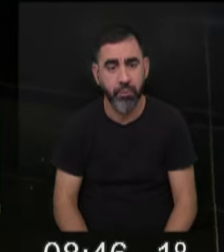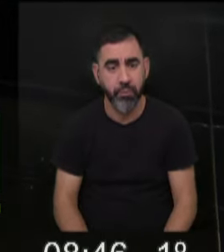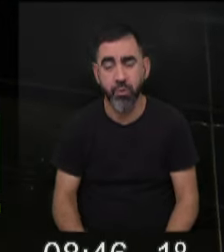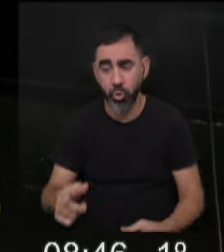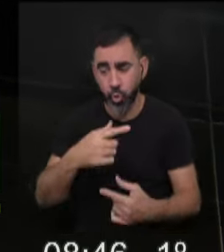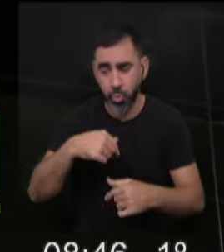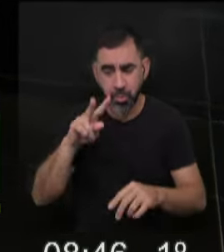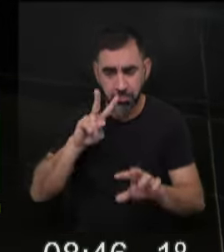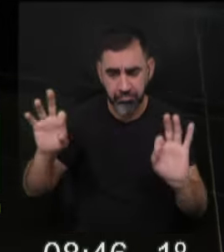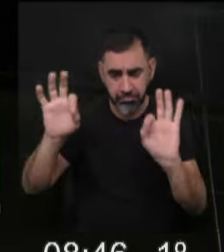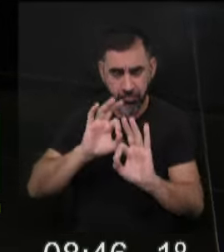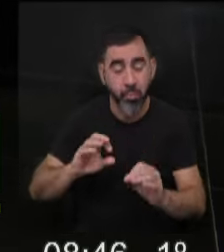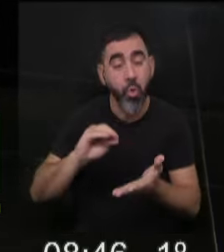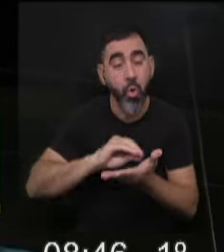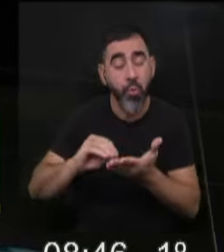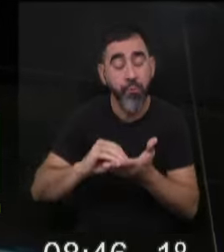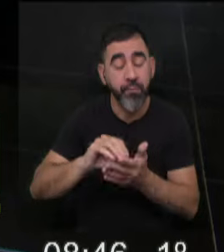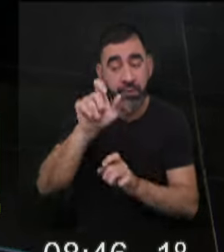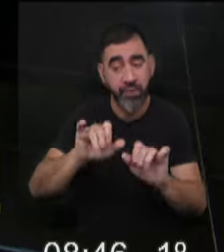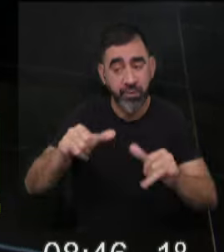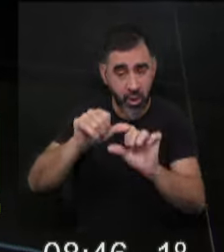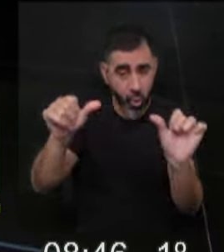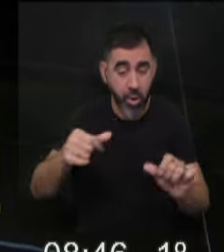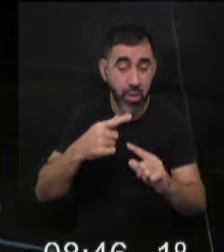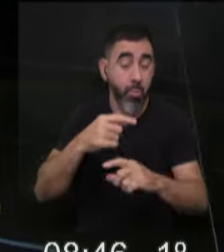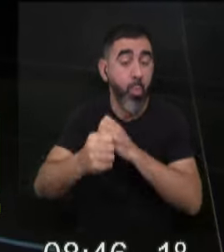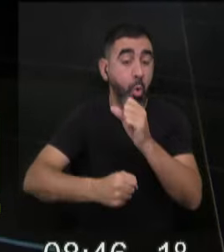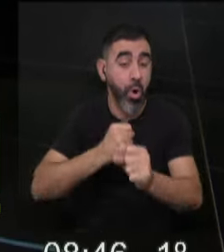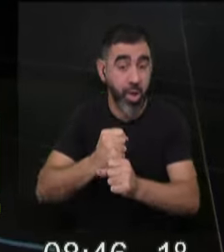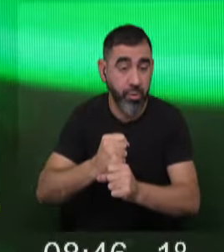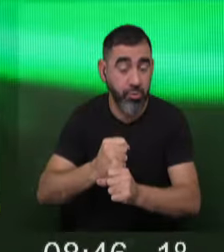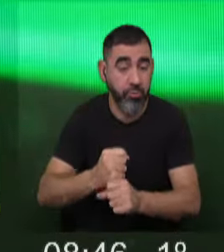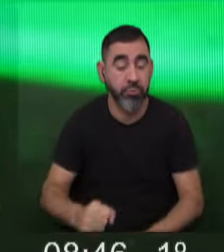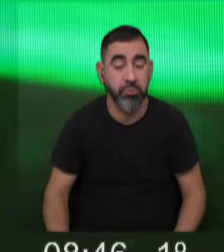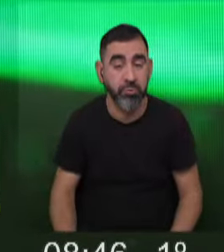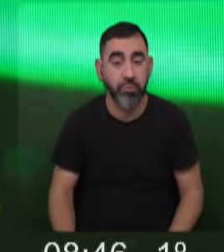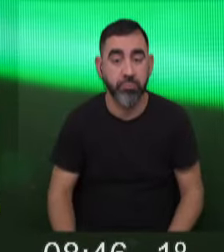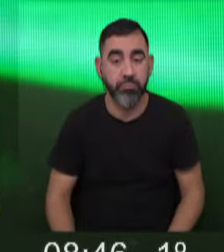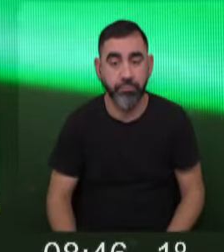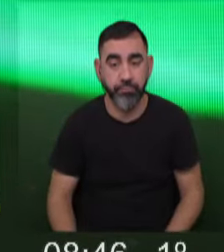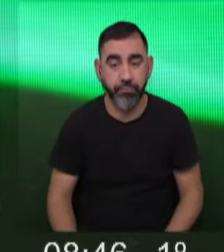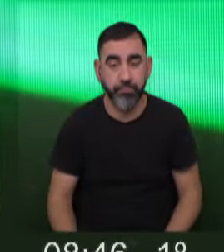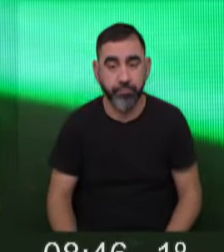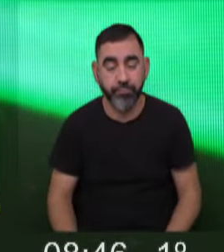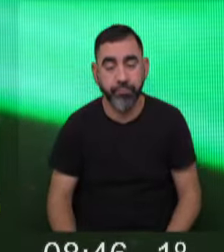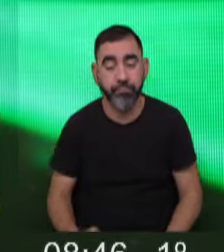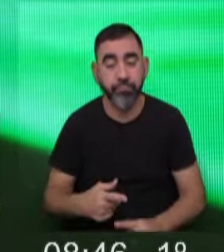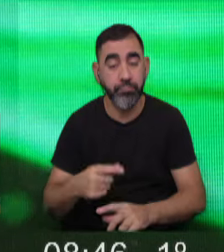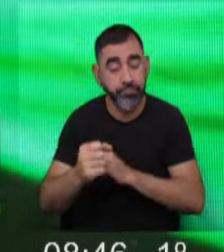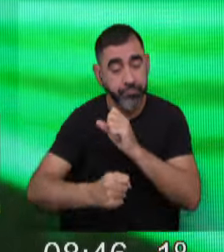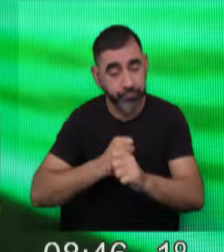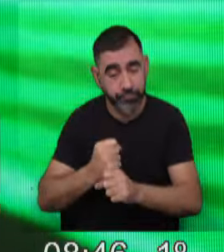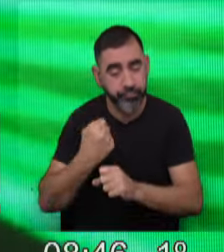incluso la Oficina de Servicio Civil ya lo hace anualmente y claramente reitera todos los años de que hay